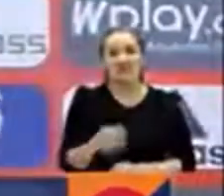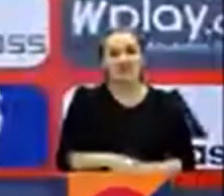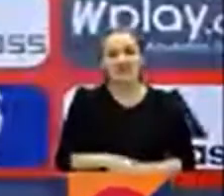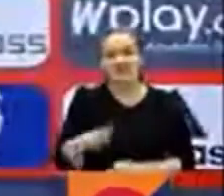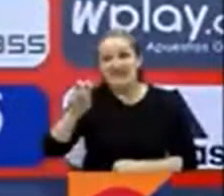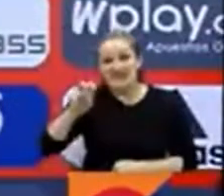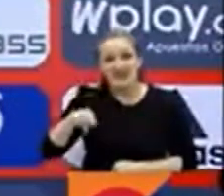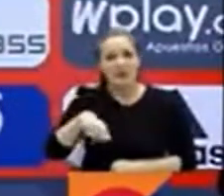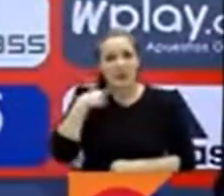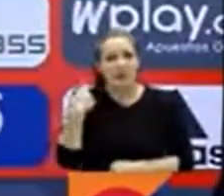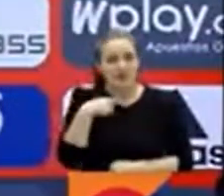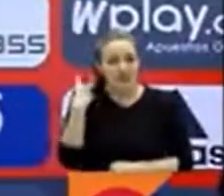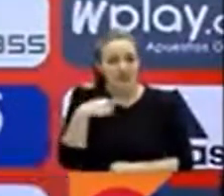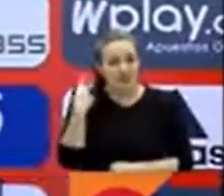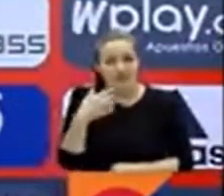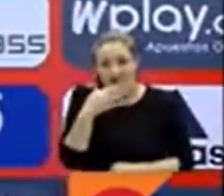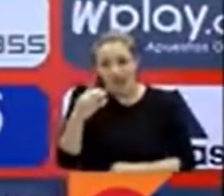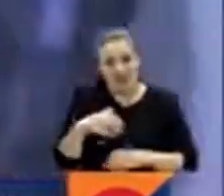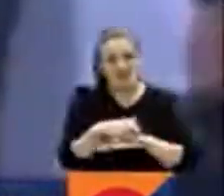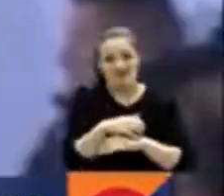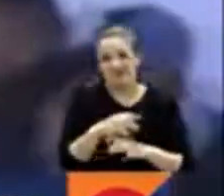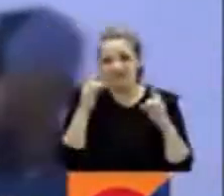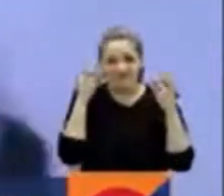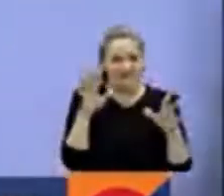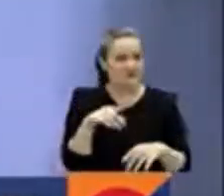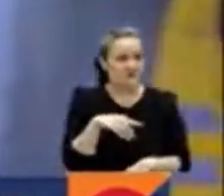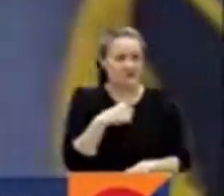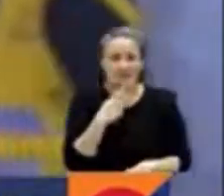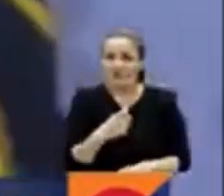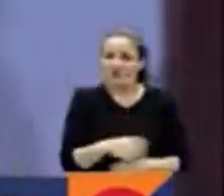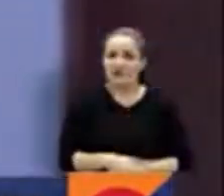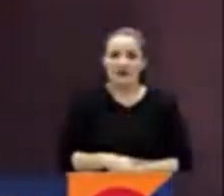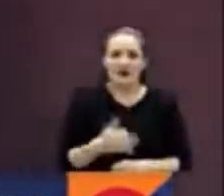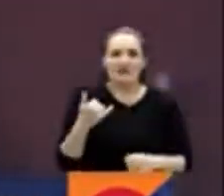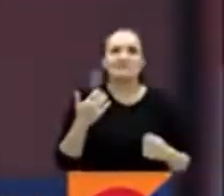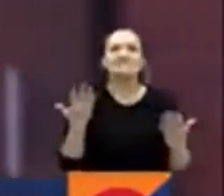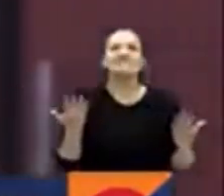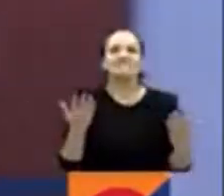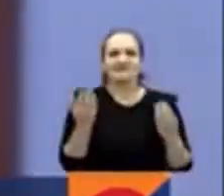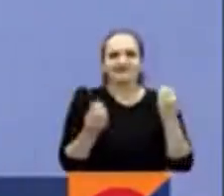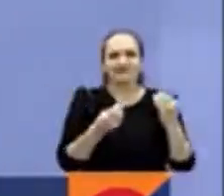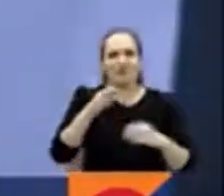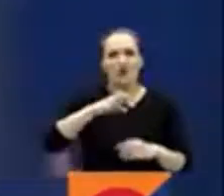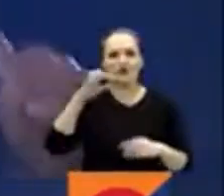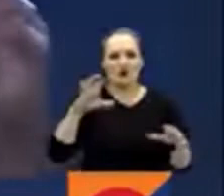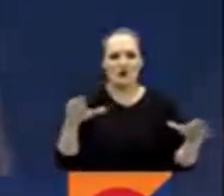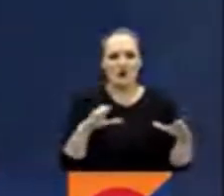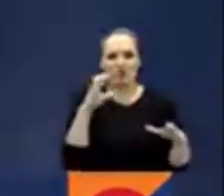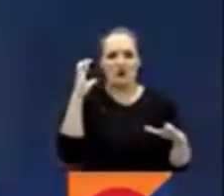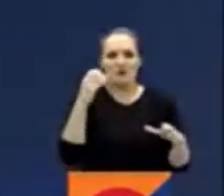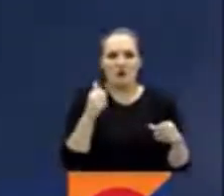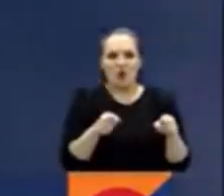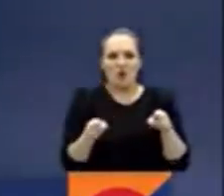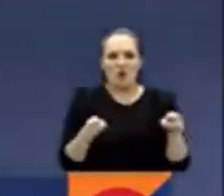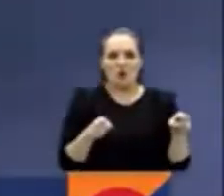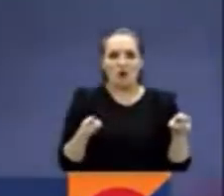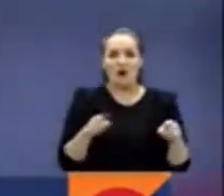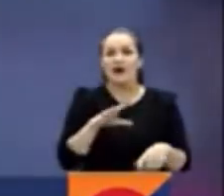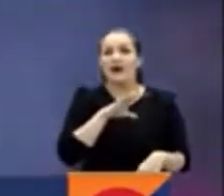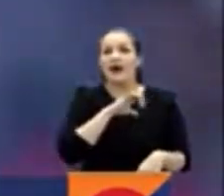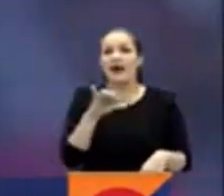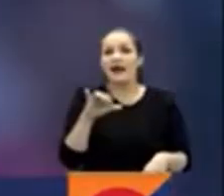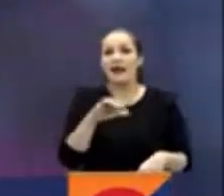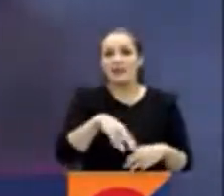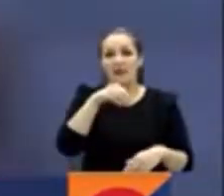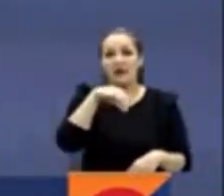duro. Un arbitraje totalmente perverso. Es incierto y misterioso el fútbol profesional colombiano. Hoy Deportivo Cali y Unión Magdalena cierran